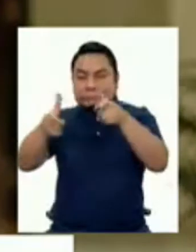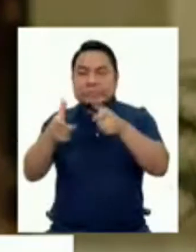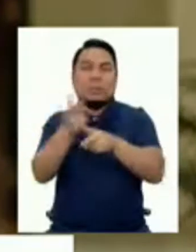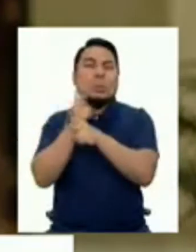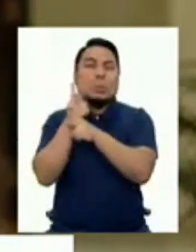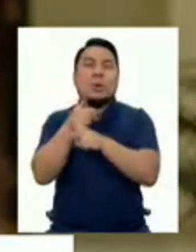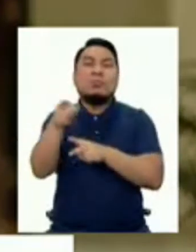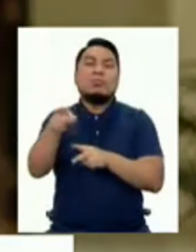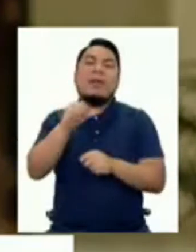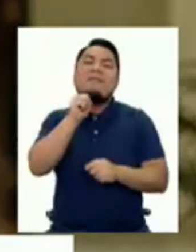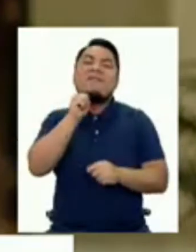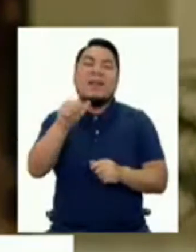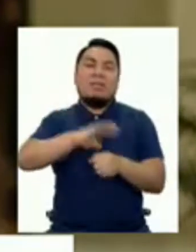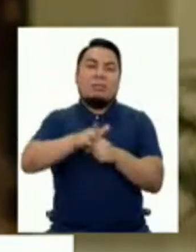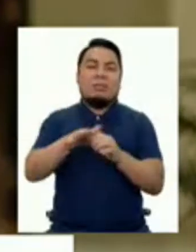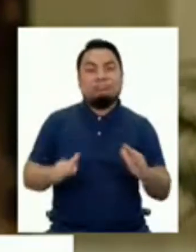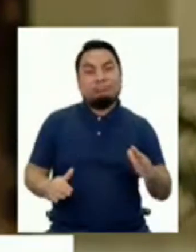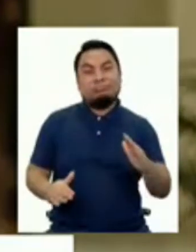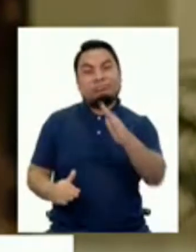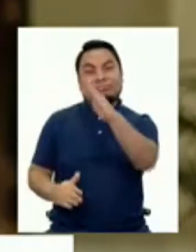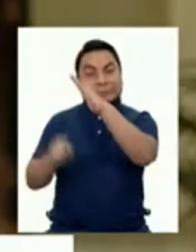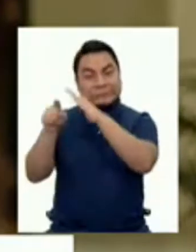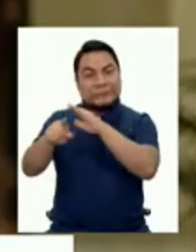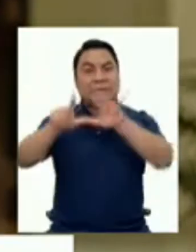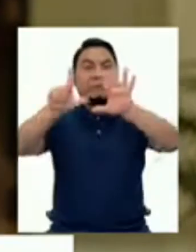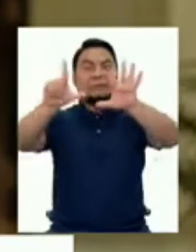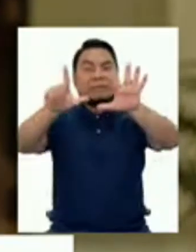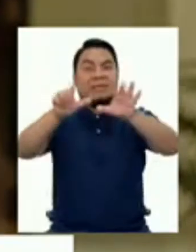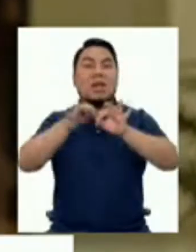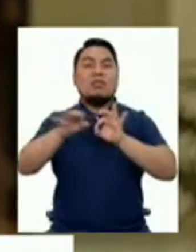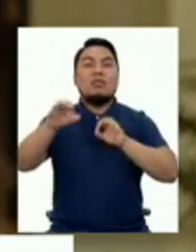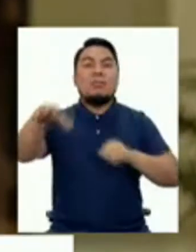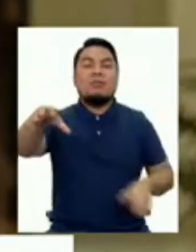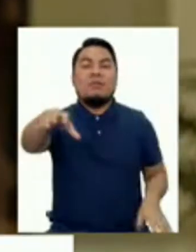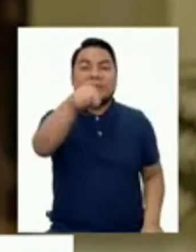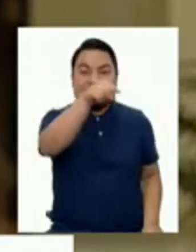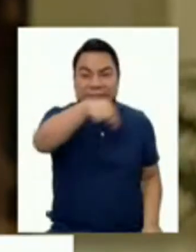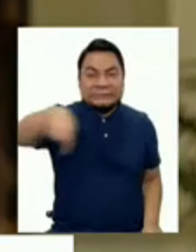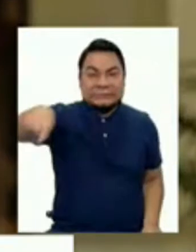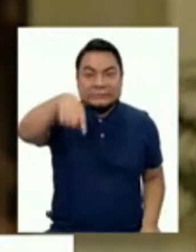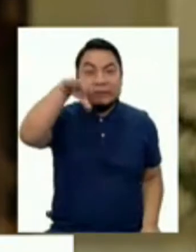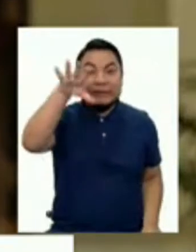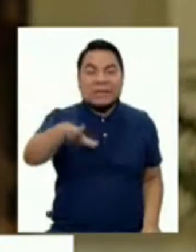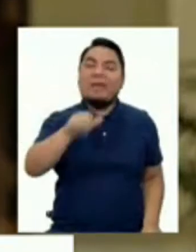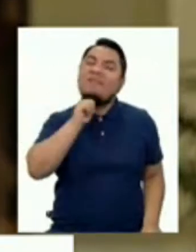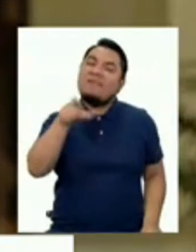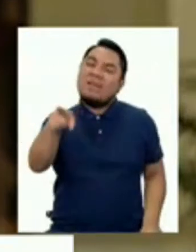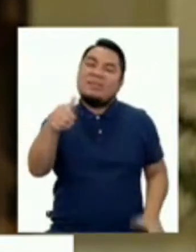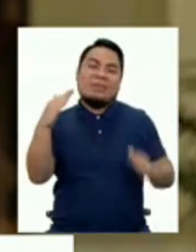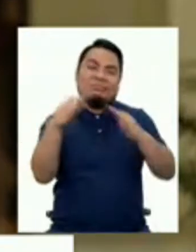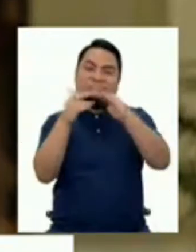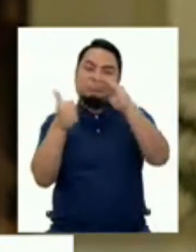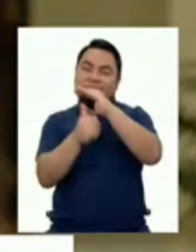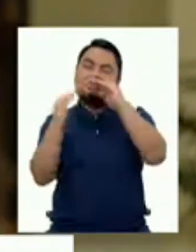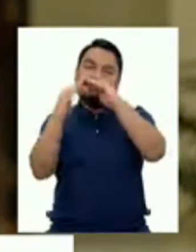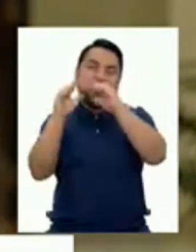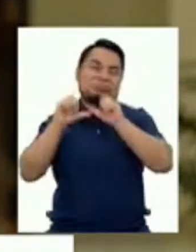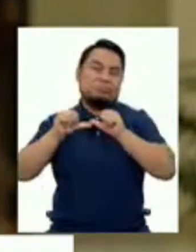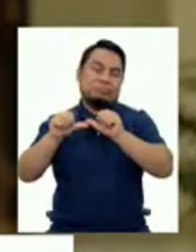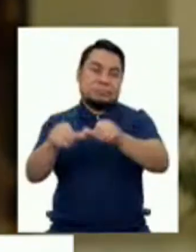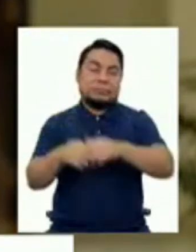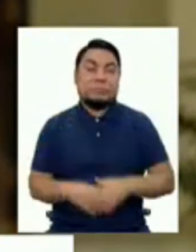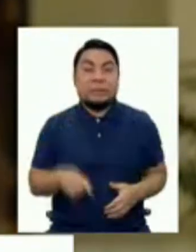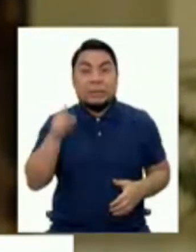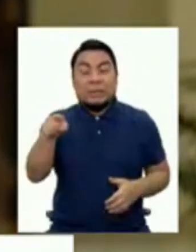el incremento del contagio todavía sigue de manera importante, esta inmovilización obligatoria no empieza a las 10 de la